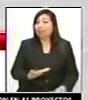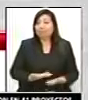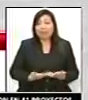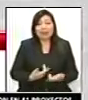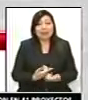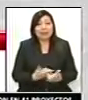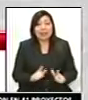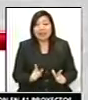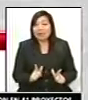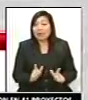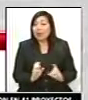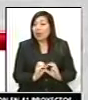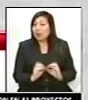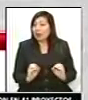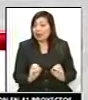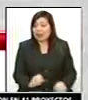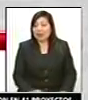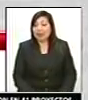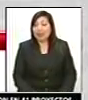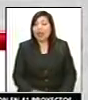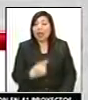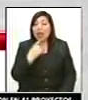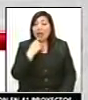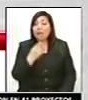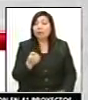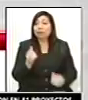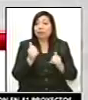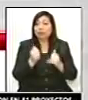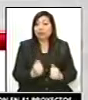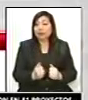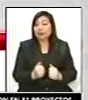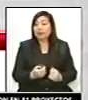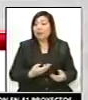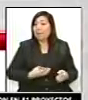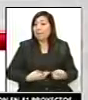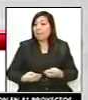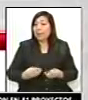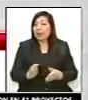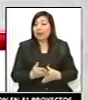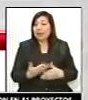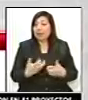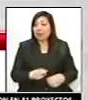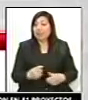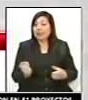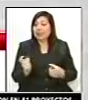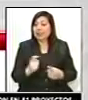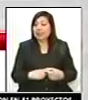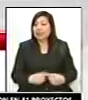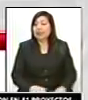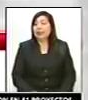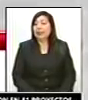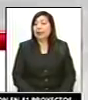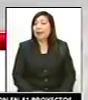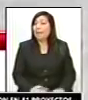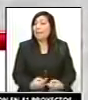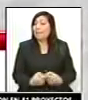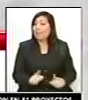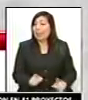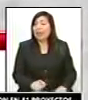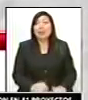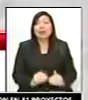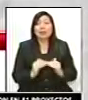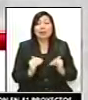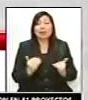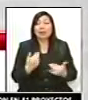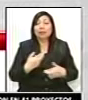libre competencia o haya riesgo de abuso de posición de dominio de mercado entre empresas vinculadas. Sin embargo, en el marco